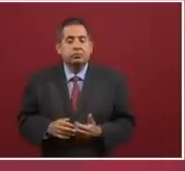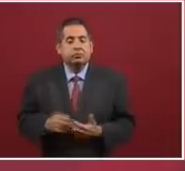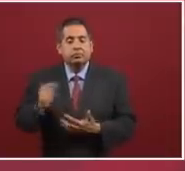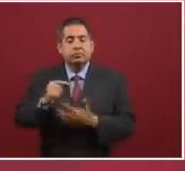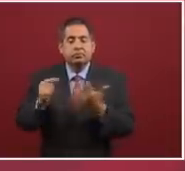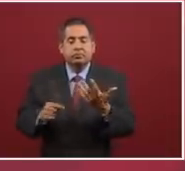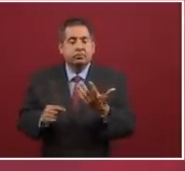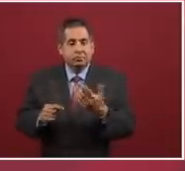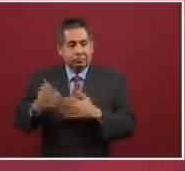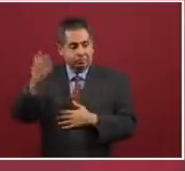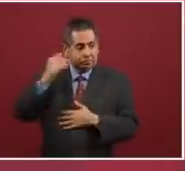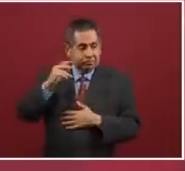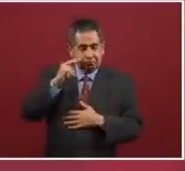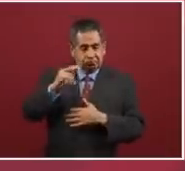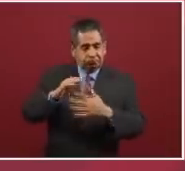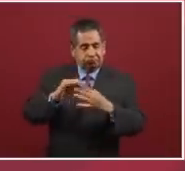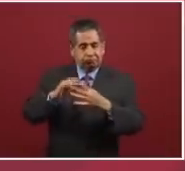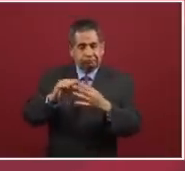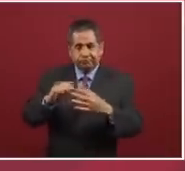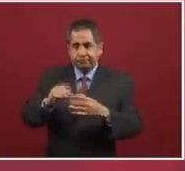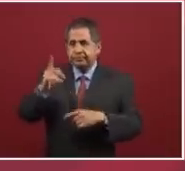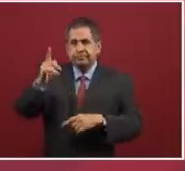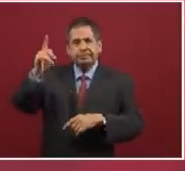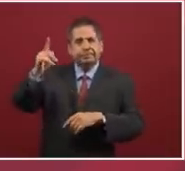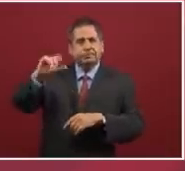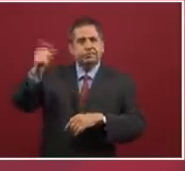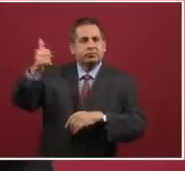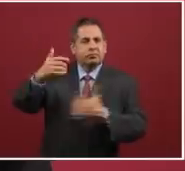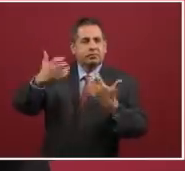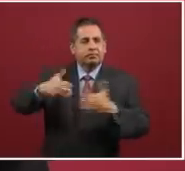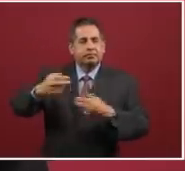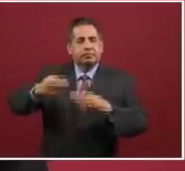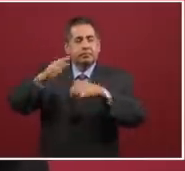que no vieron ni las calificadoras